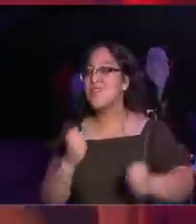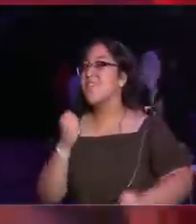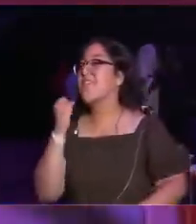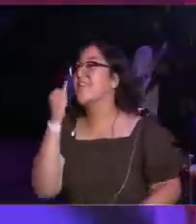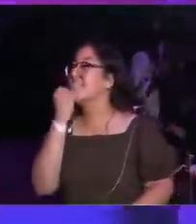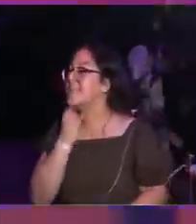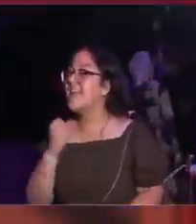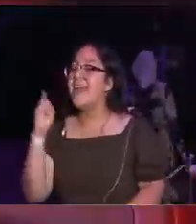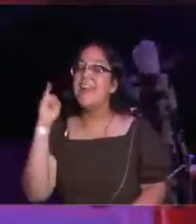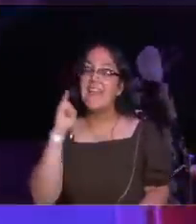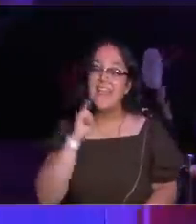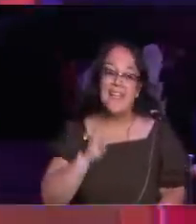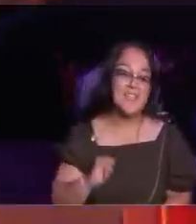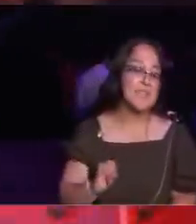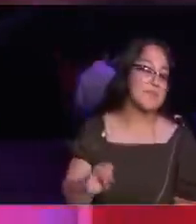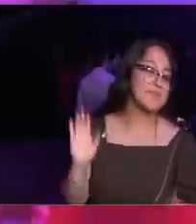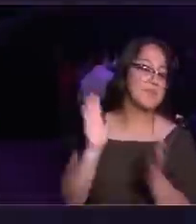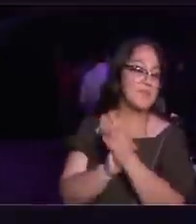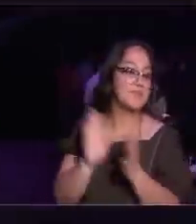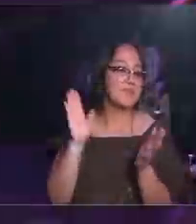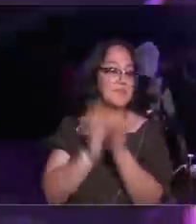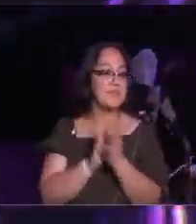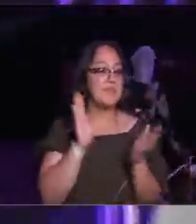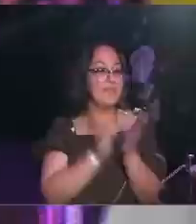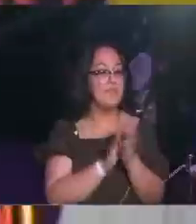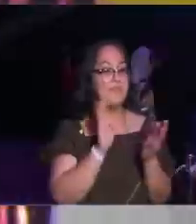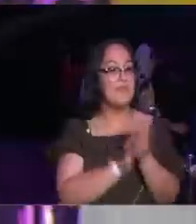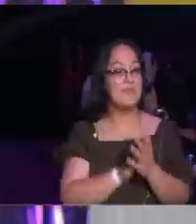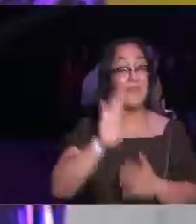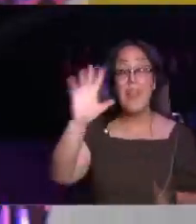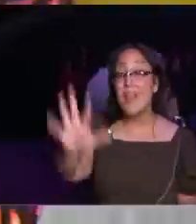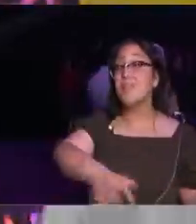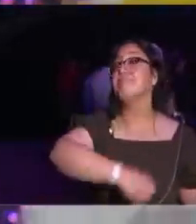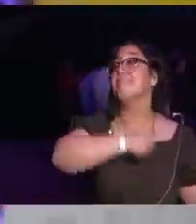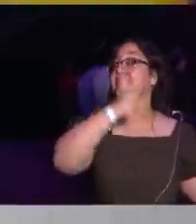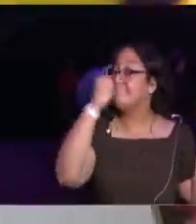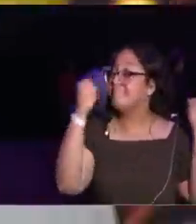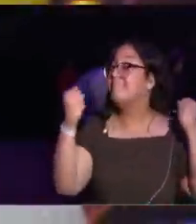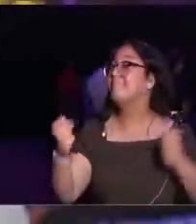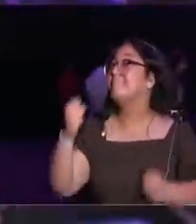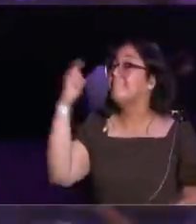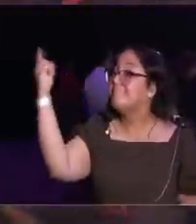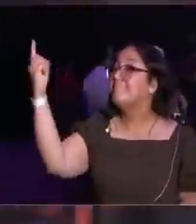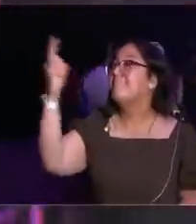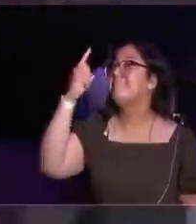Al poderoso, Él es poderoso, Él es poderoso.